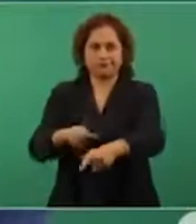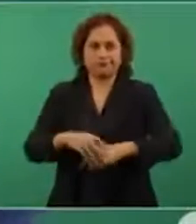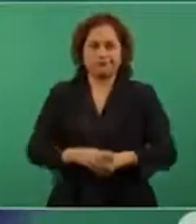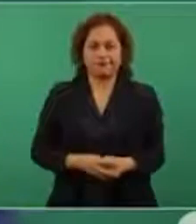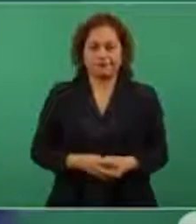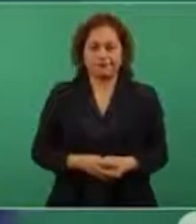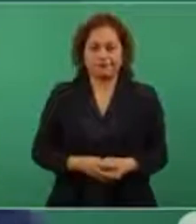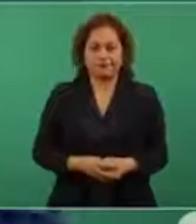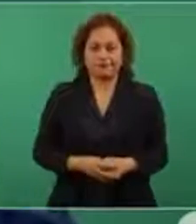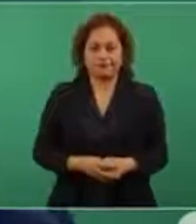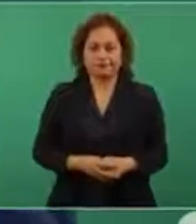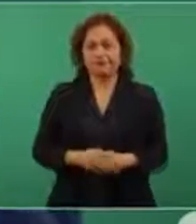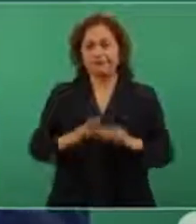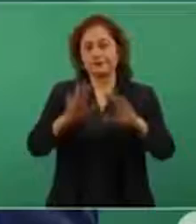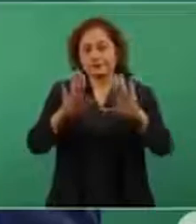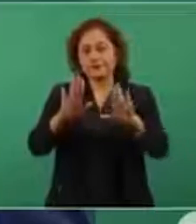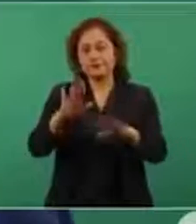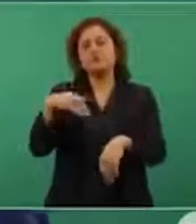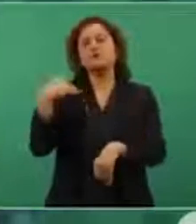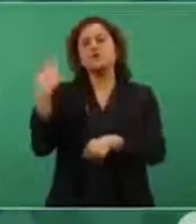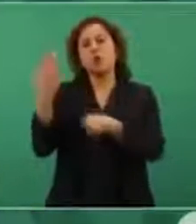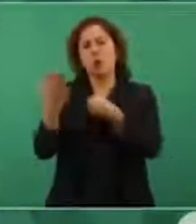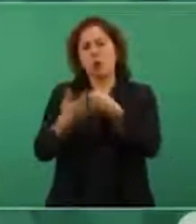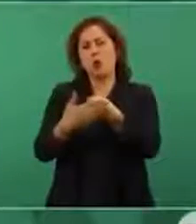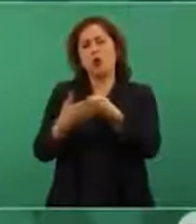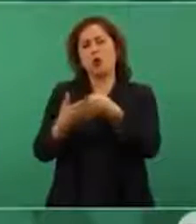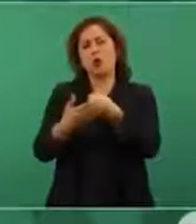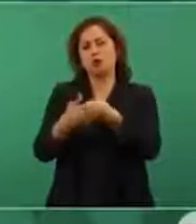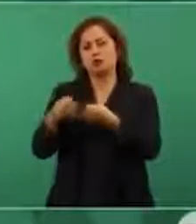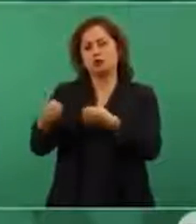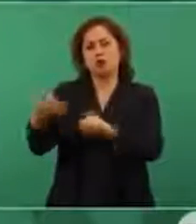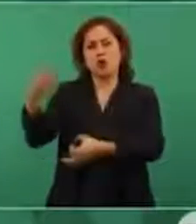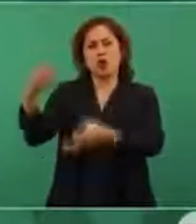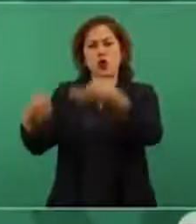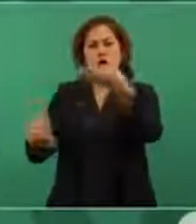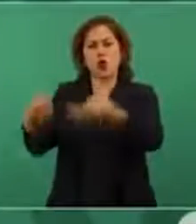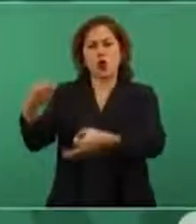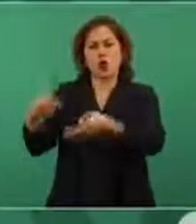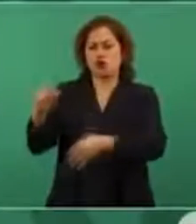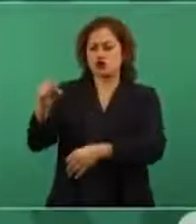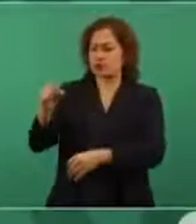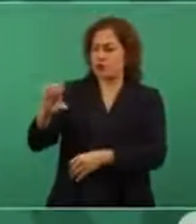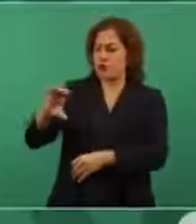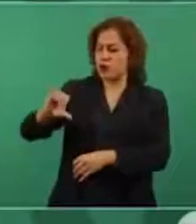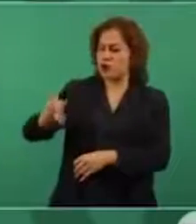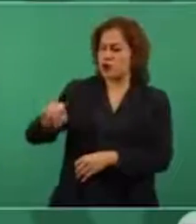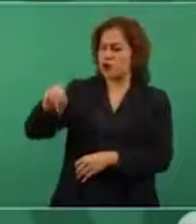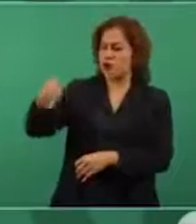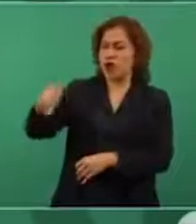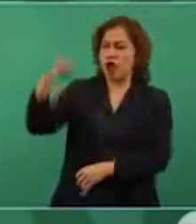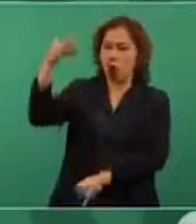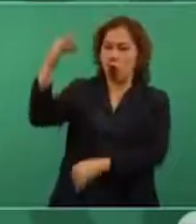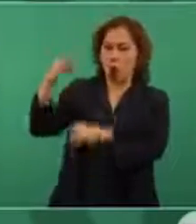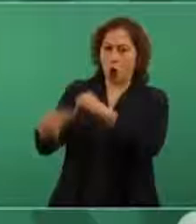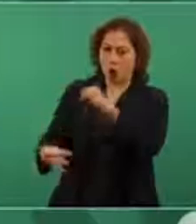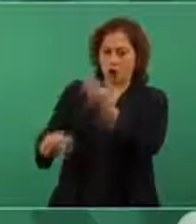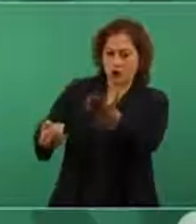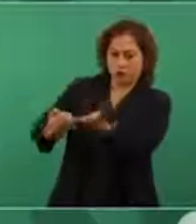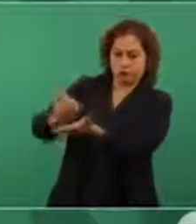Entonces, cuando ya la Corte, que es última instancia,